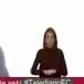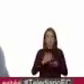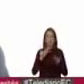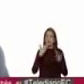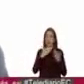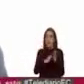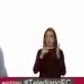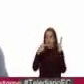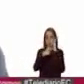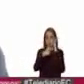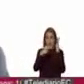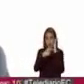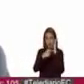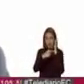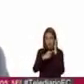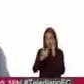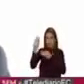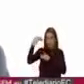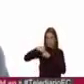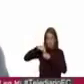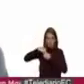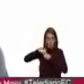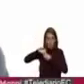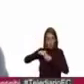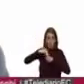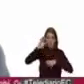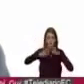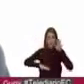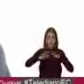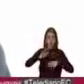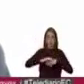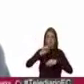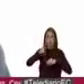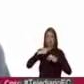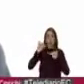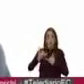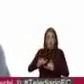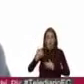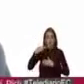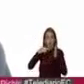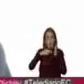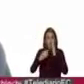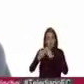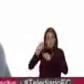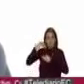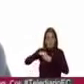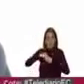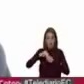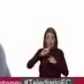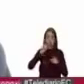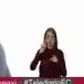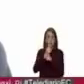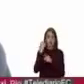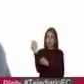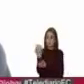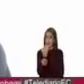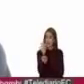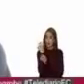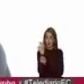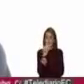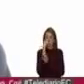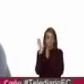el impuesto a la renta que se recaudaría ahora y no el próximo año. Así es. Pero creo que la urgencia fiscal que está viviendo el país, la urgencia